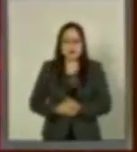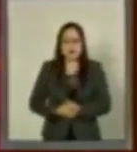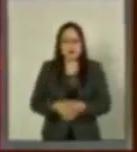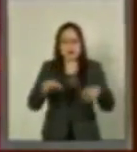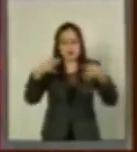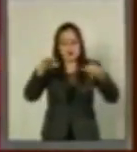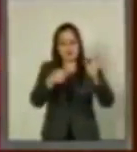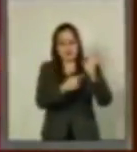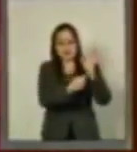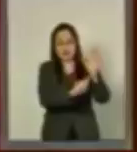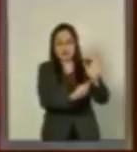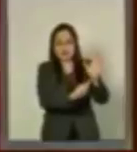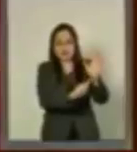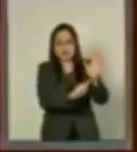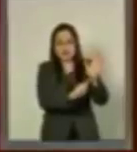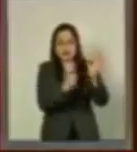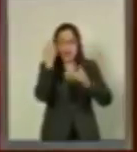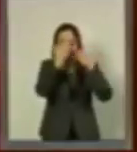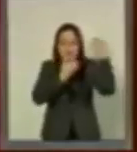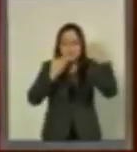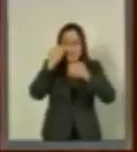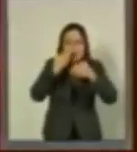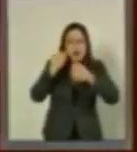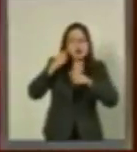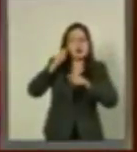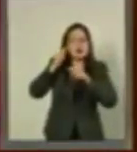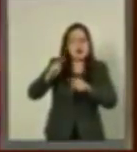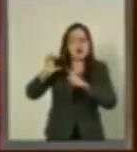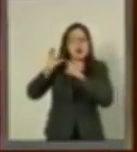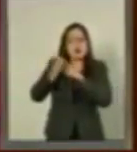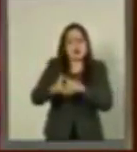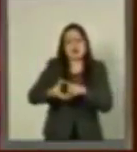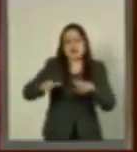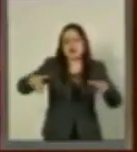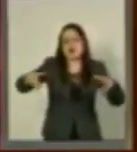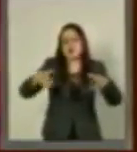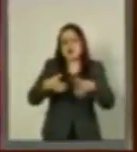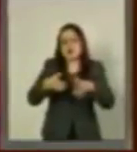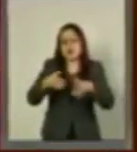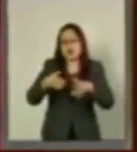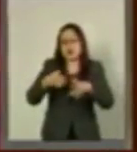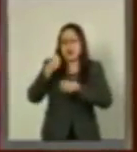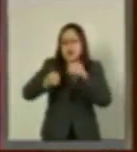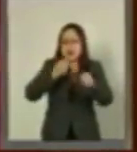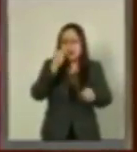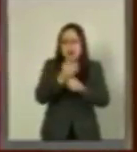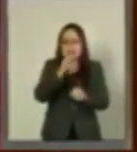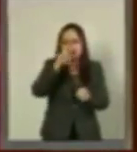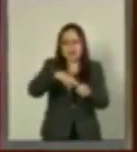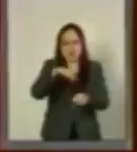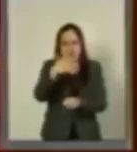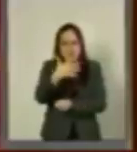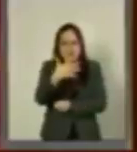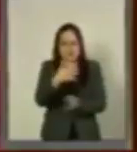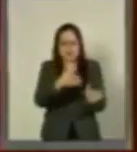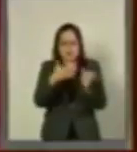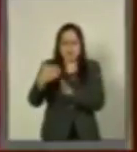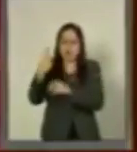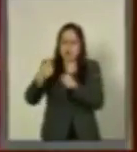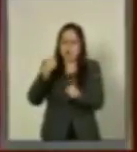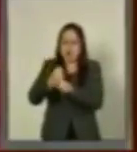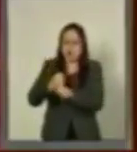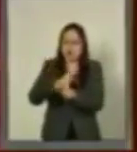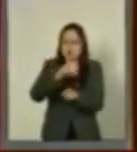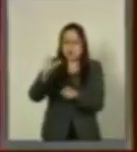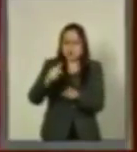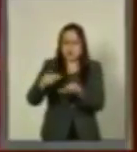Este es el análisis y evaluación de la Comisión Intersecretarial 2015, que llegó un año después. El